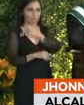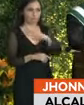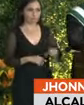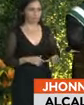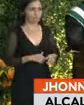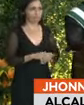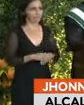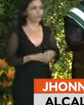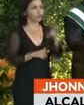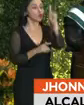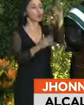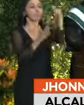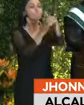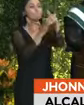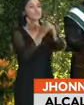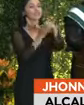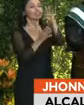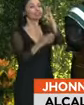municipal.